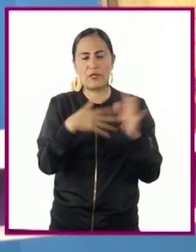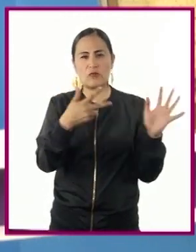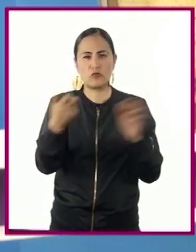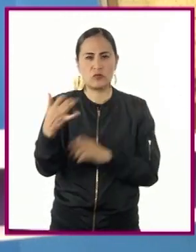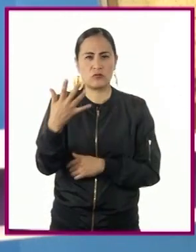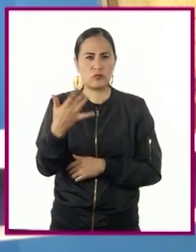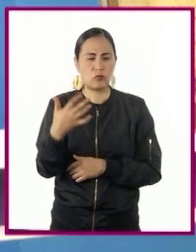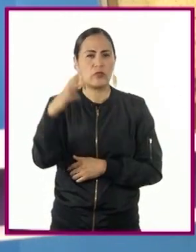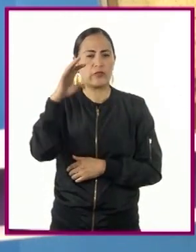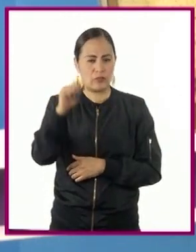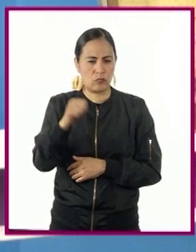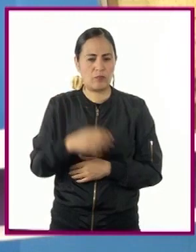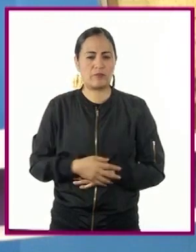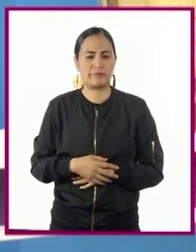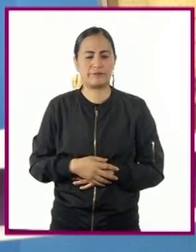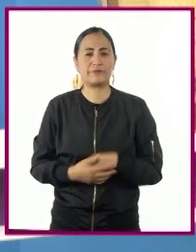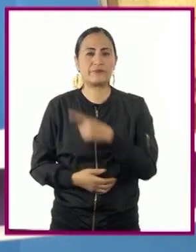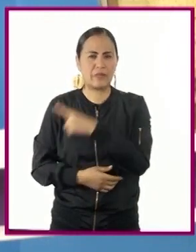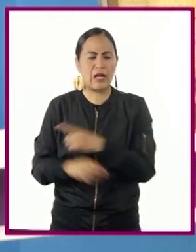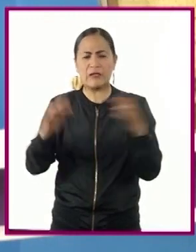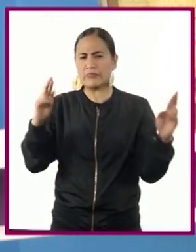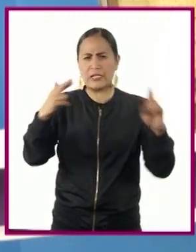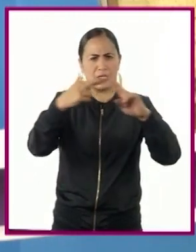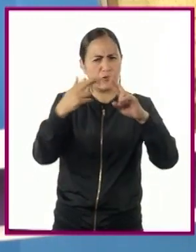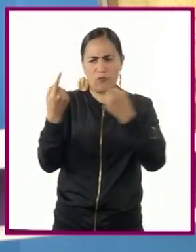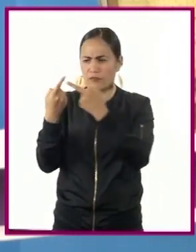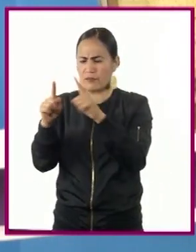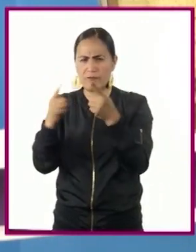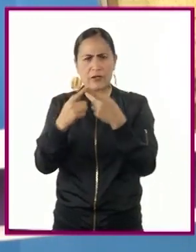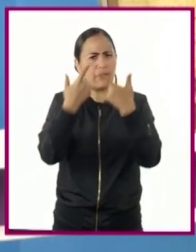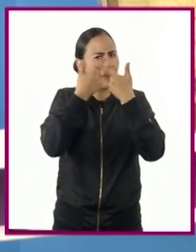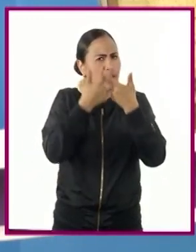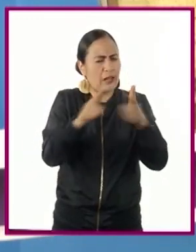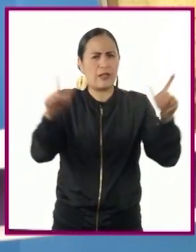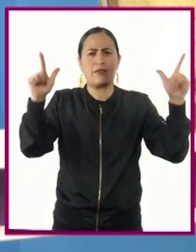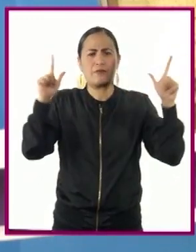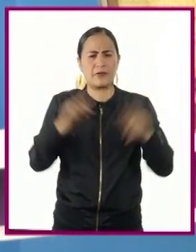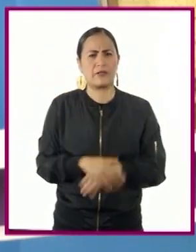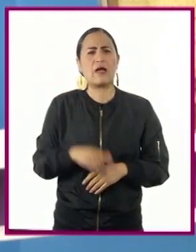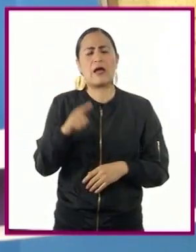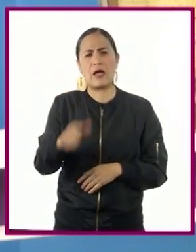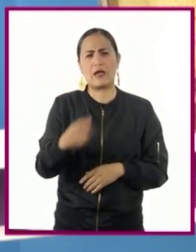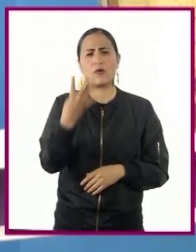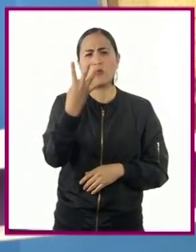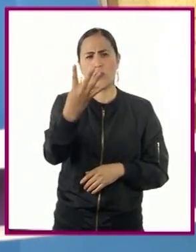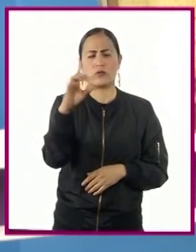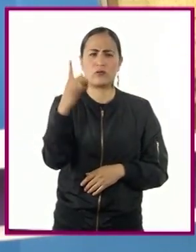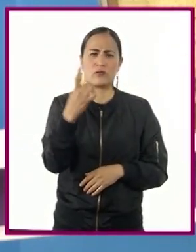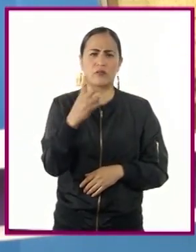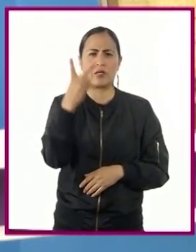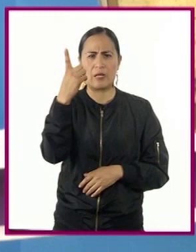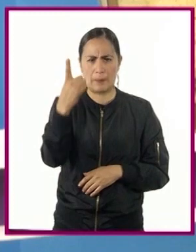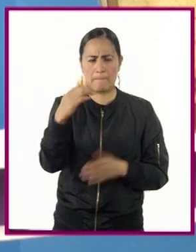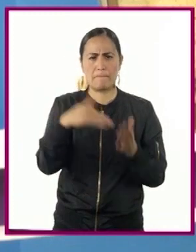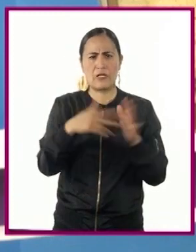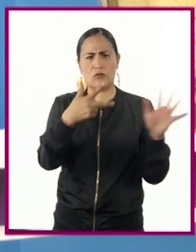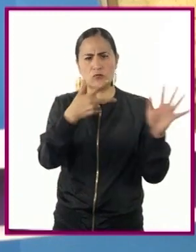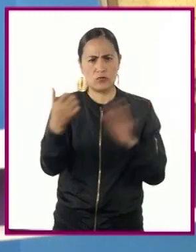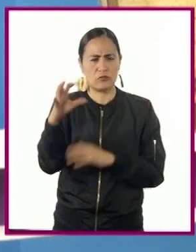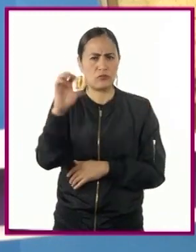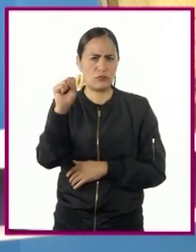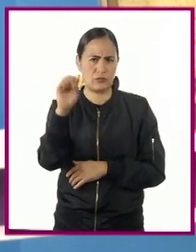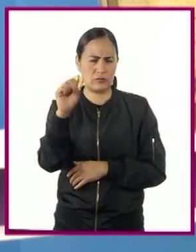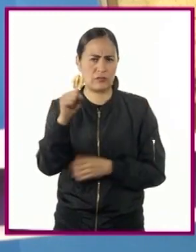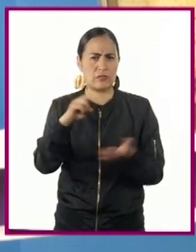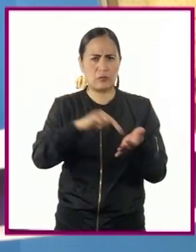1859. Ley de libertad de cultos, promulgada por Benito Juárez el 4 de diciembre de 1860 y refrendada